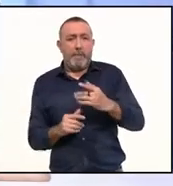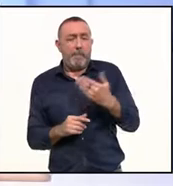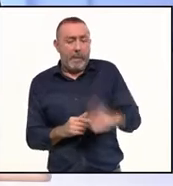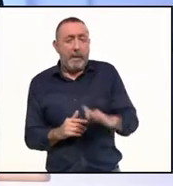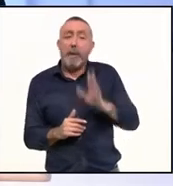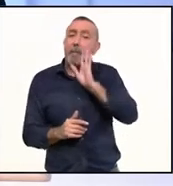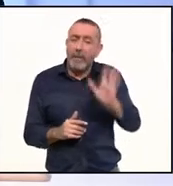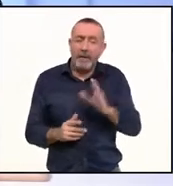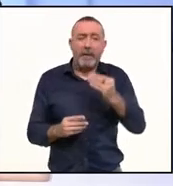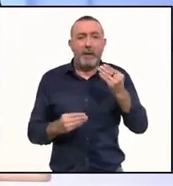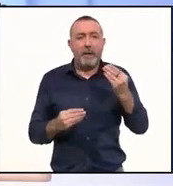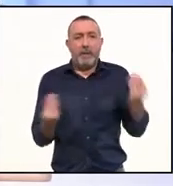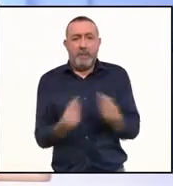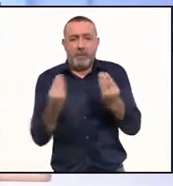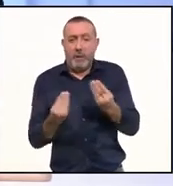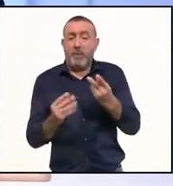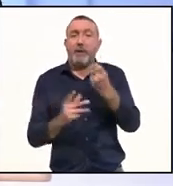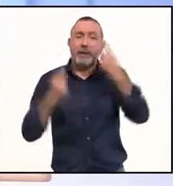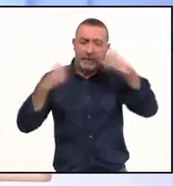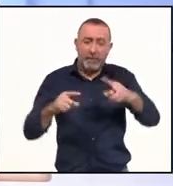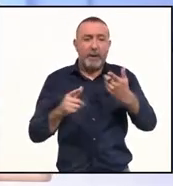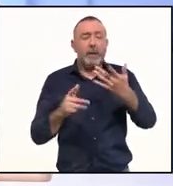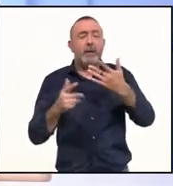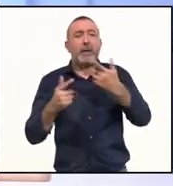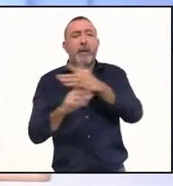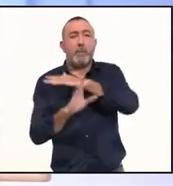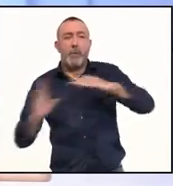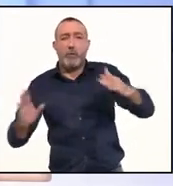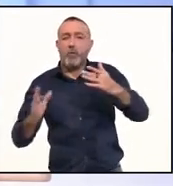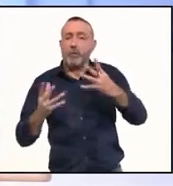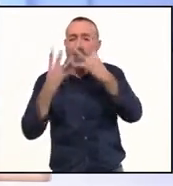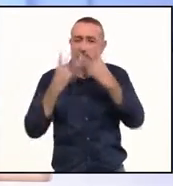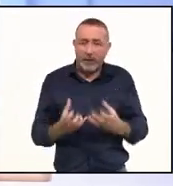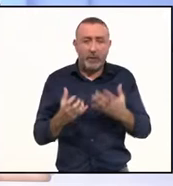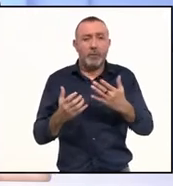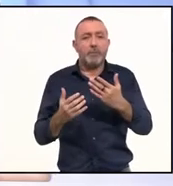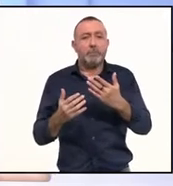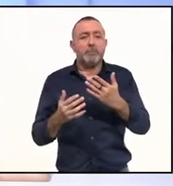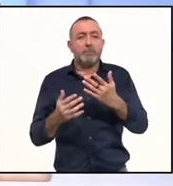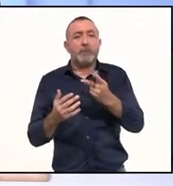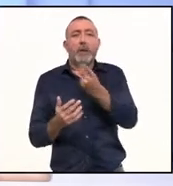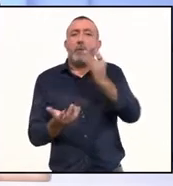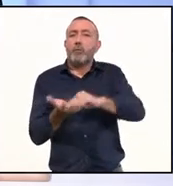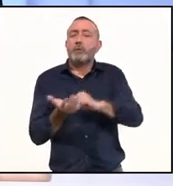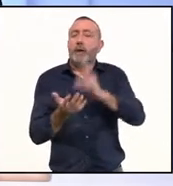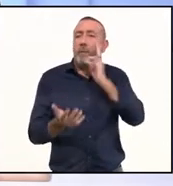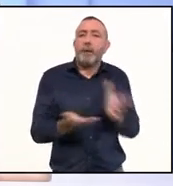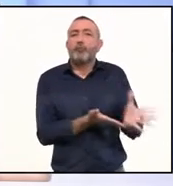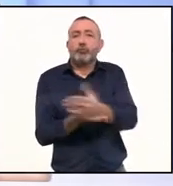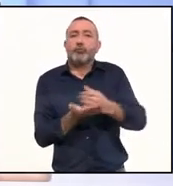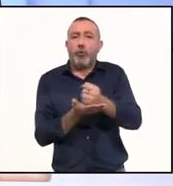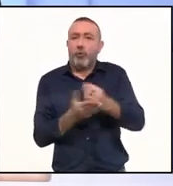primero que diferenciar los medios de calidad los medios serios medio informativos del resto de medios porque muchas veces pagan justos por pecadores no entonces